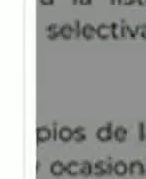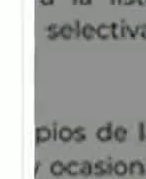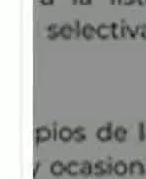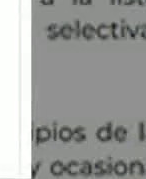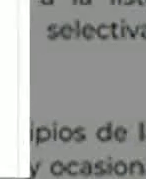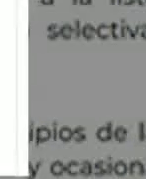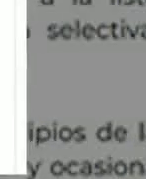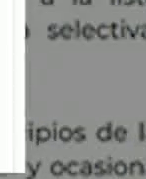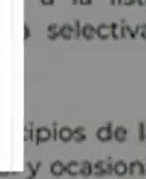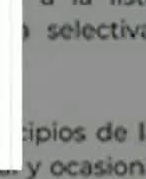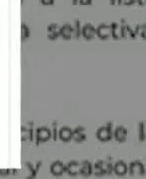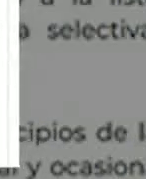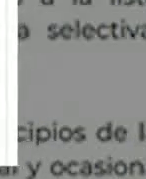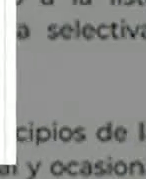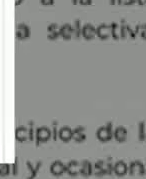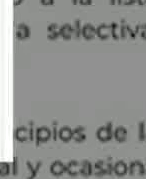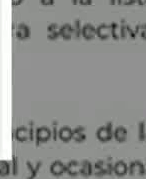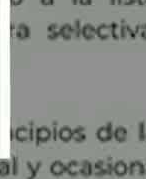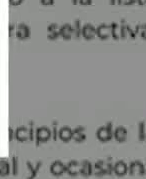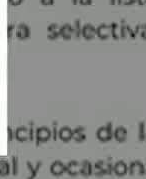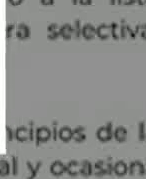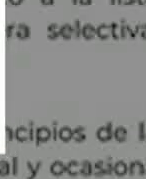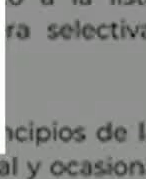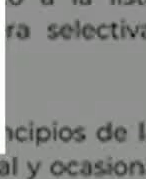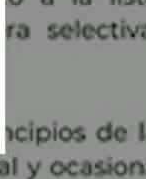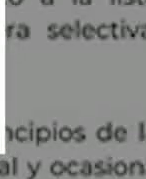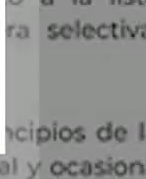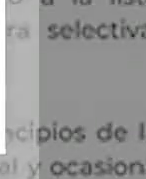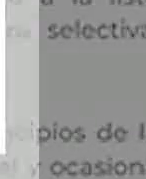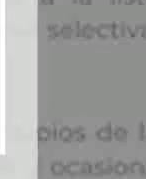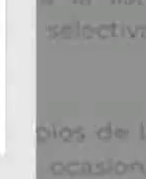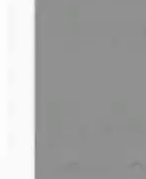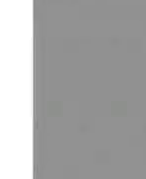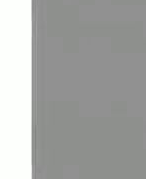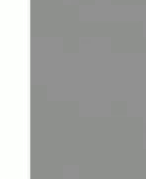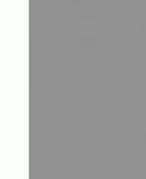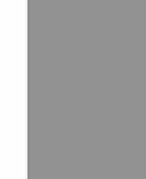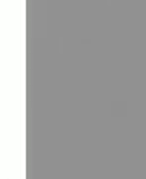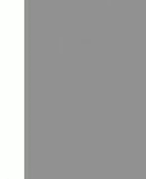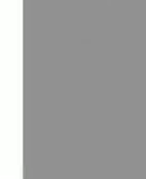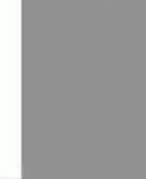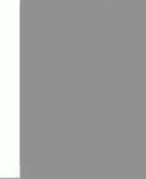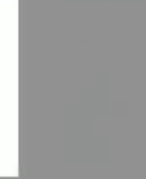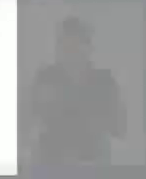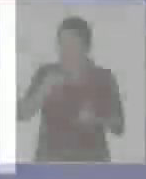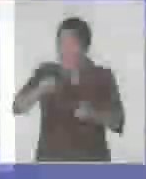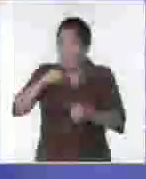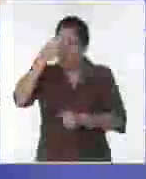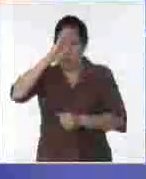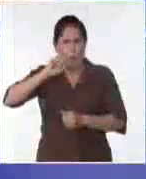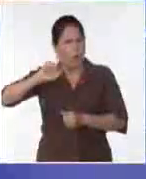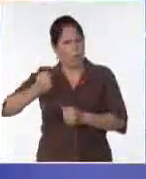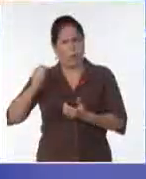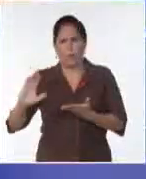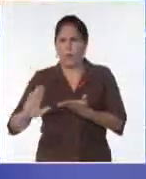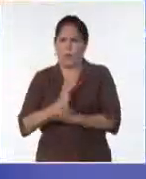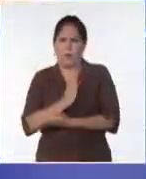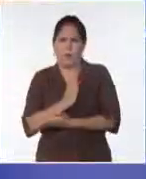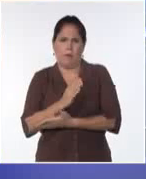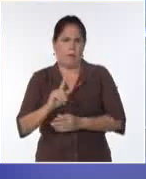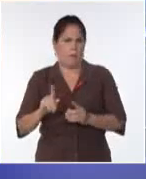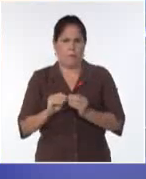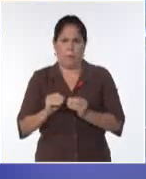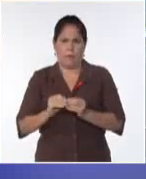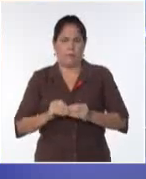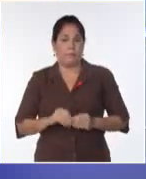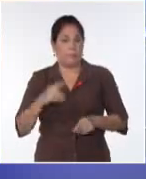al gobierno de la Casa Blanca a eliminar a la mayor de las Antillas de la ilegal lista de estados patrocinadores del terrorismo.